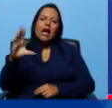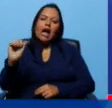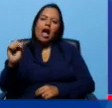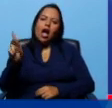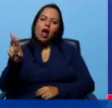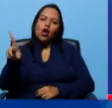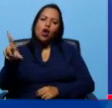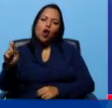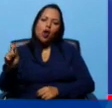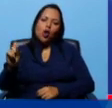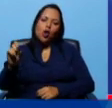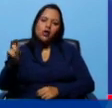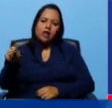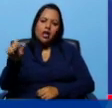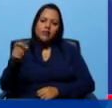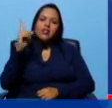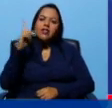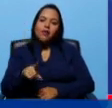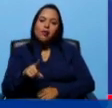Y hay que valorar la vida.